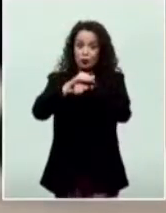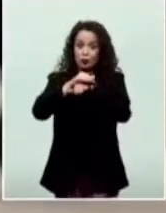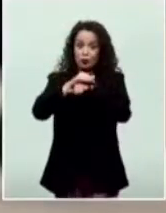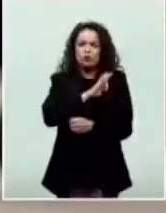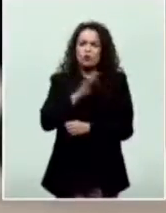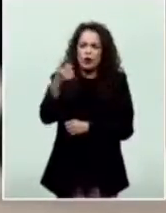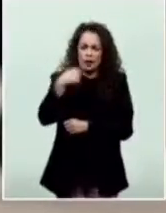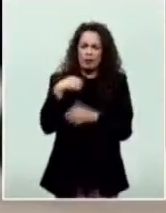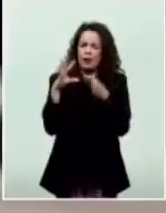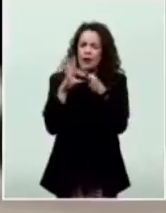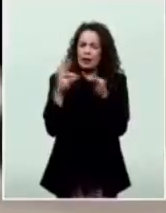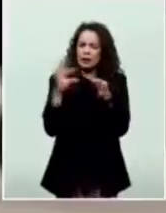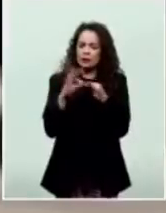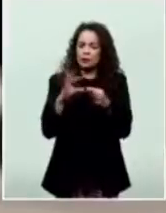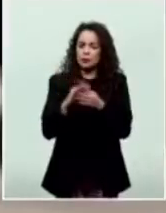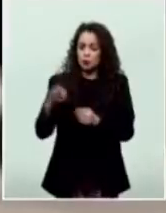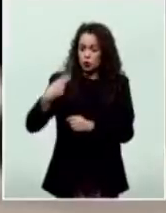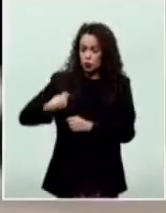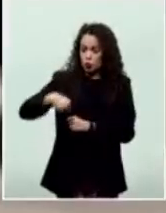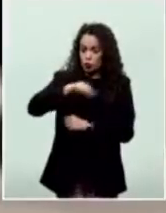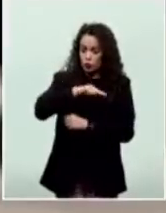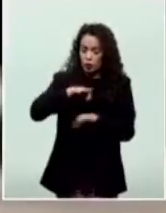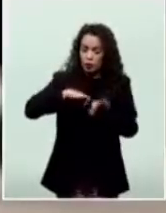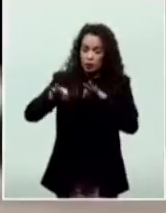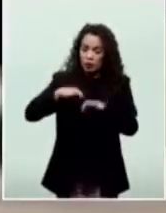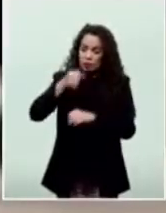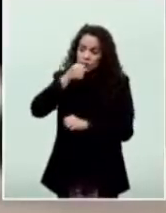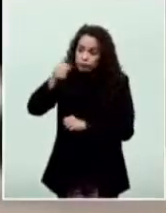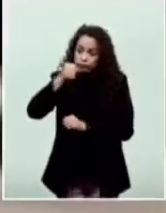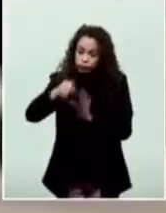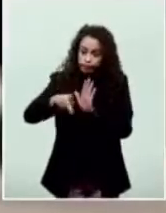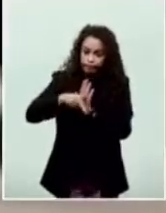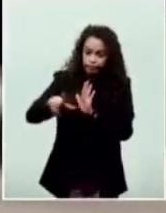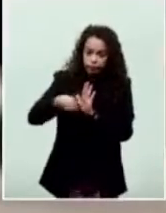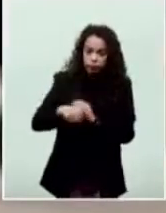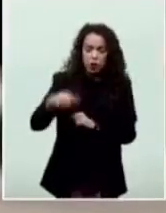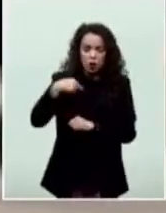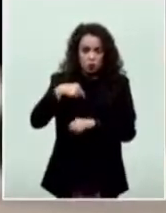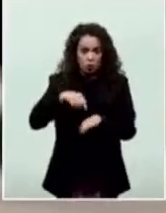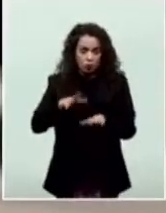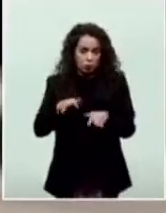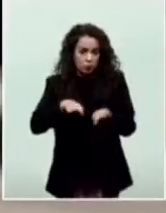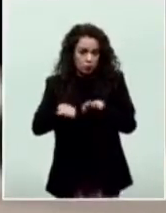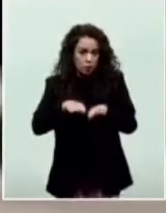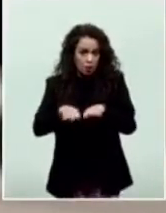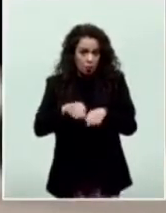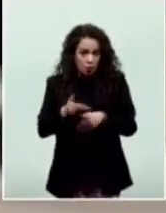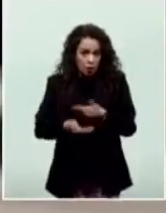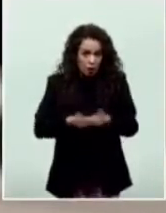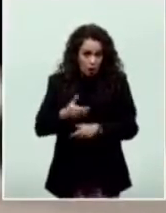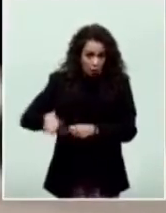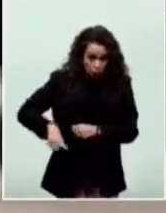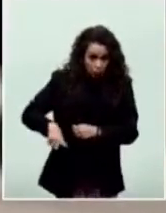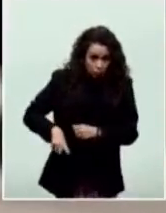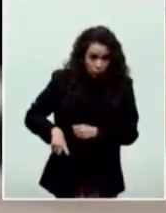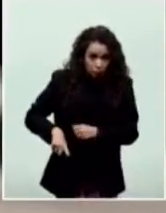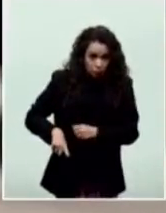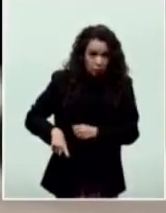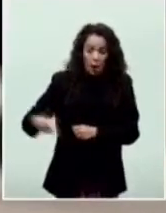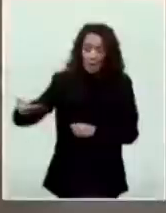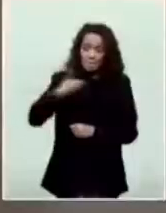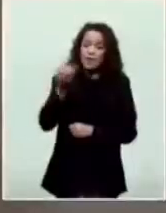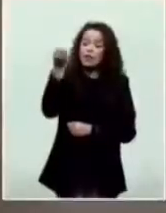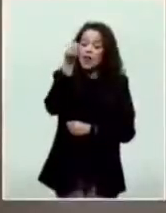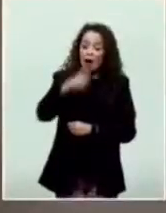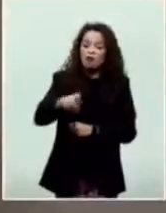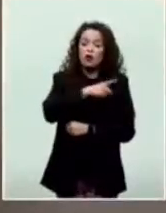los comunicadores somos personas públicas, tanto como para que se exija que nuestros ingresos sean transparentados.